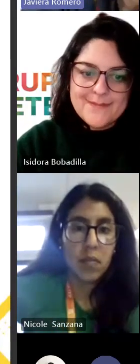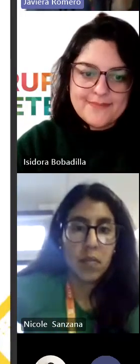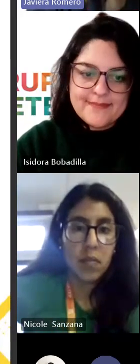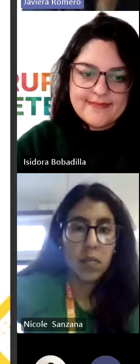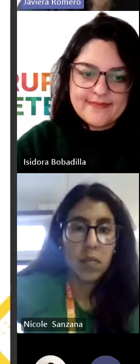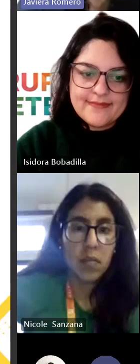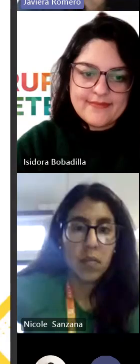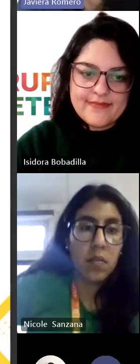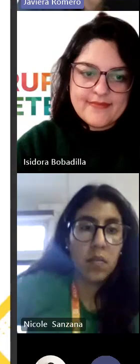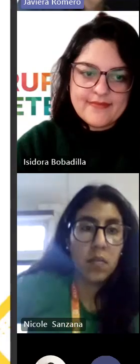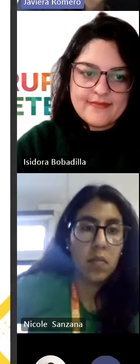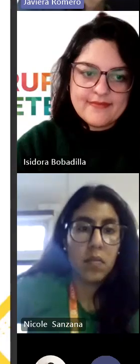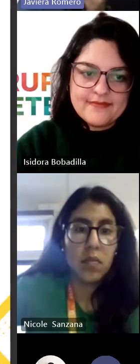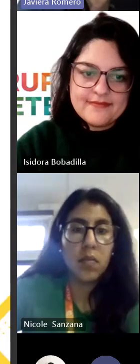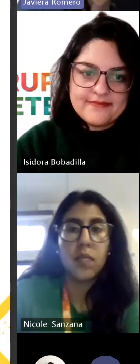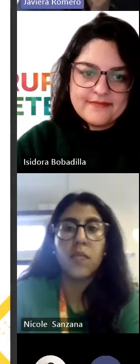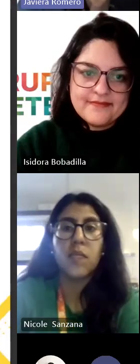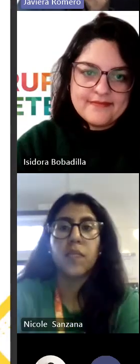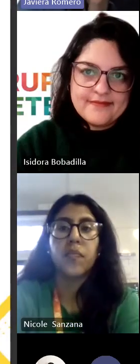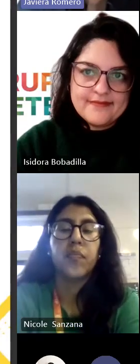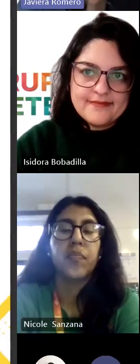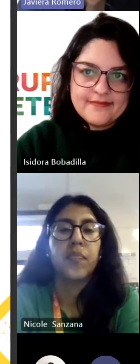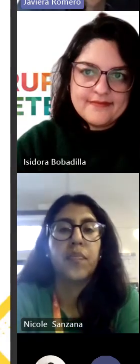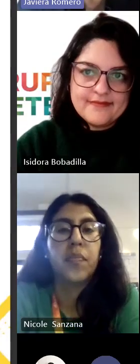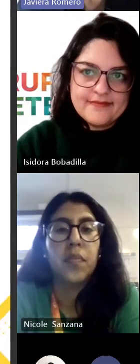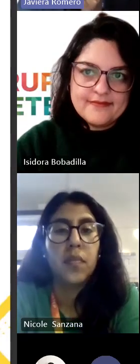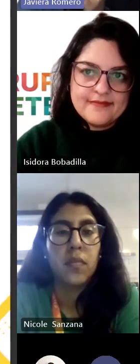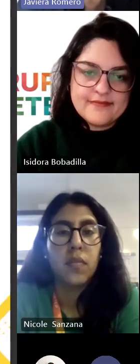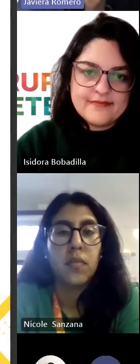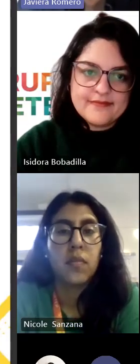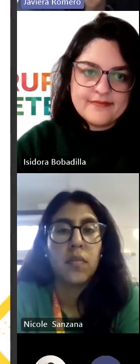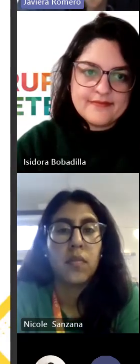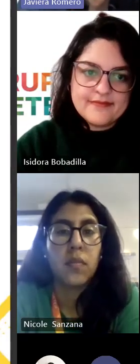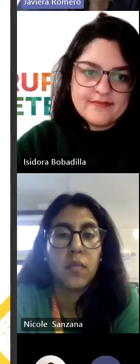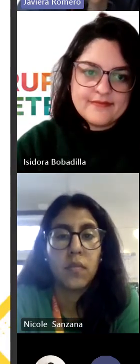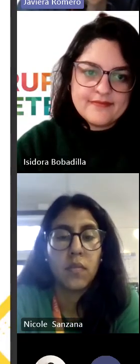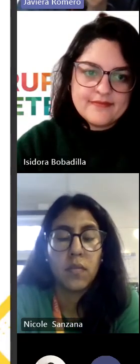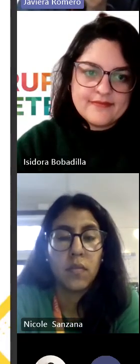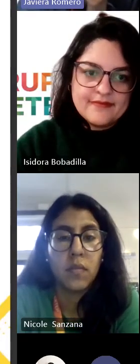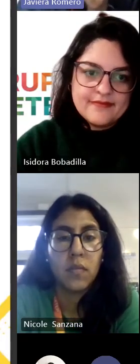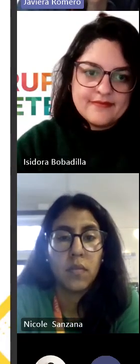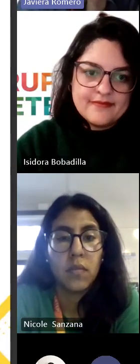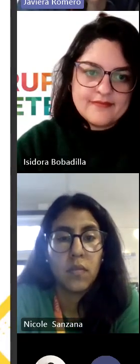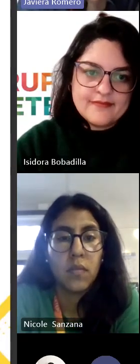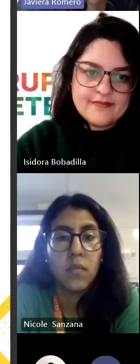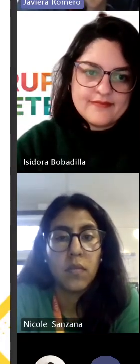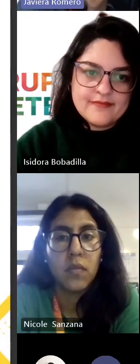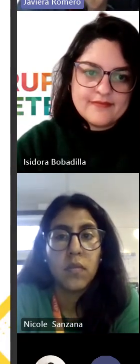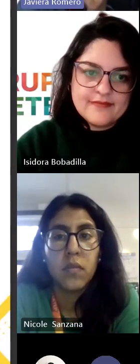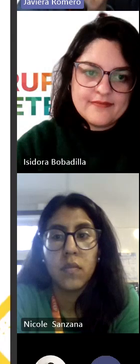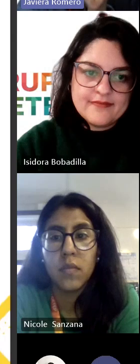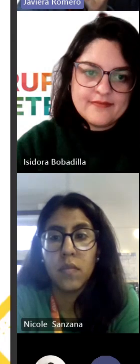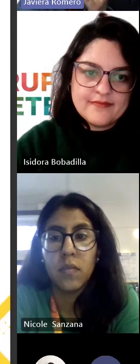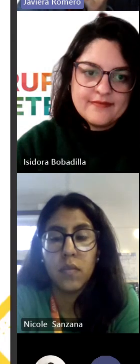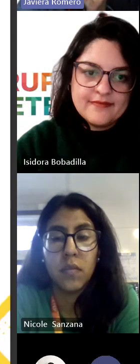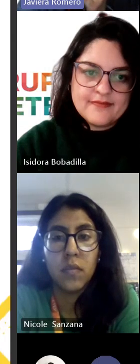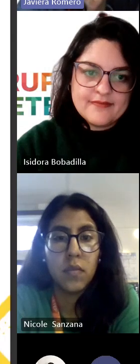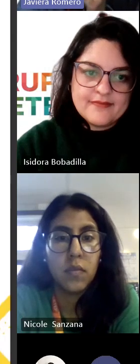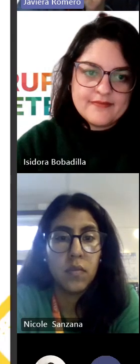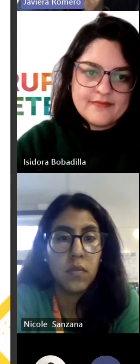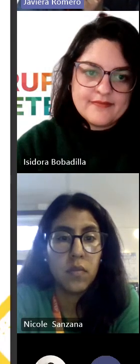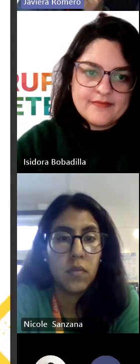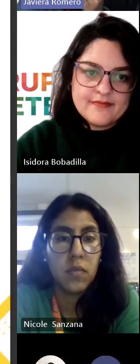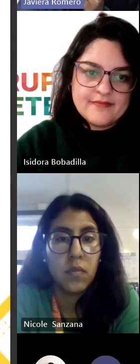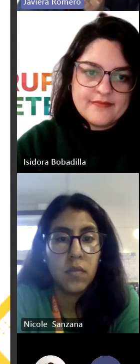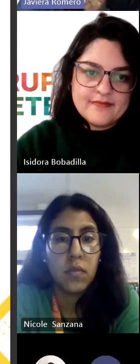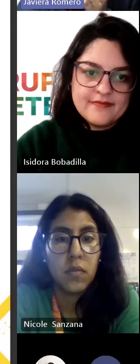riesgo de suicidio, como por ejemplo el estado depresivo, por ejemplo. Asimismo, se ha visto que la entrega de información precisa y veraz a la